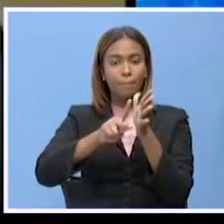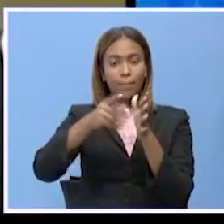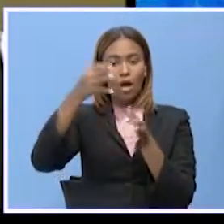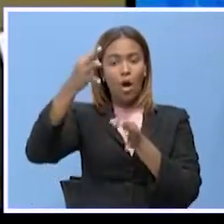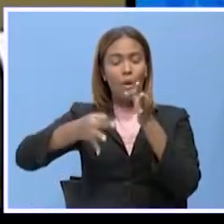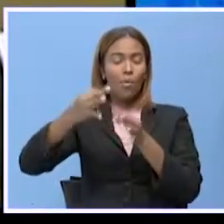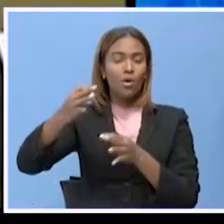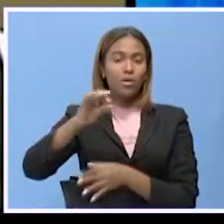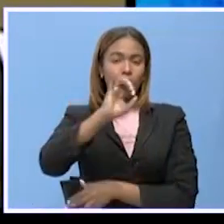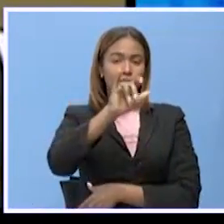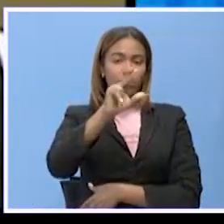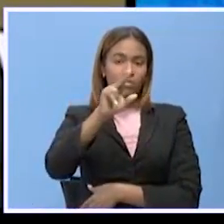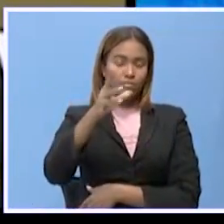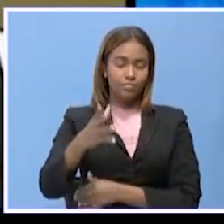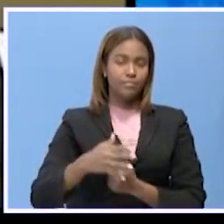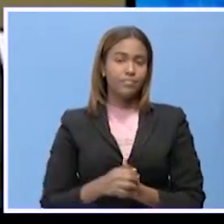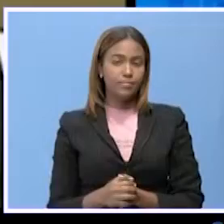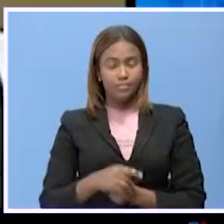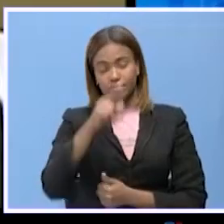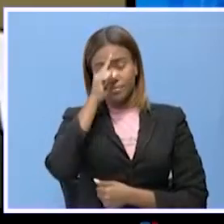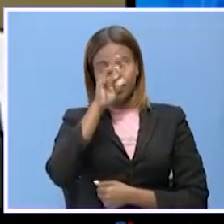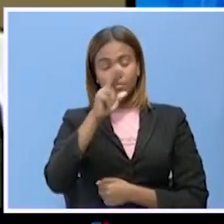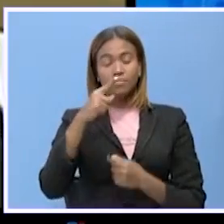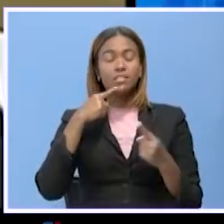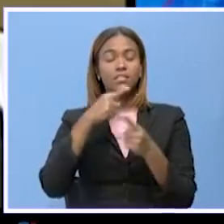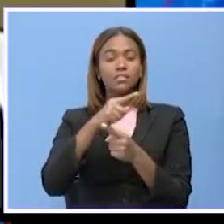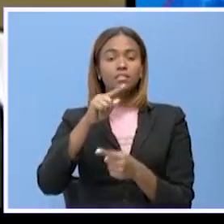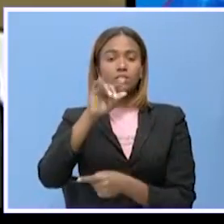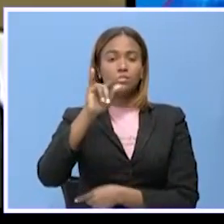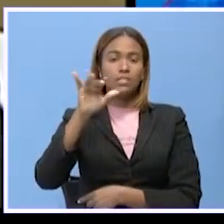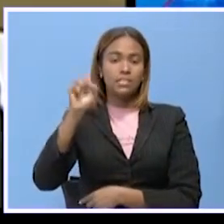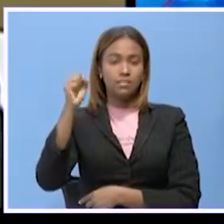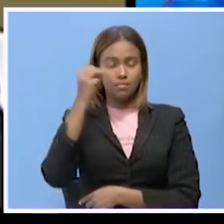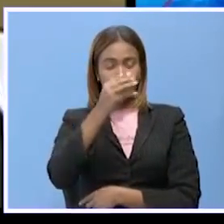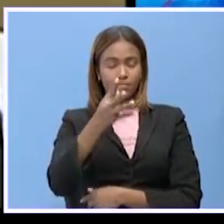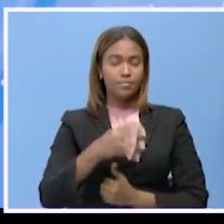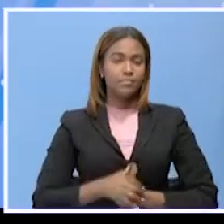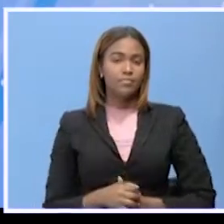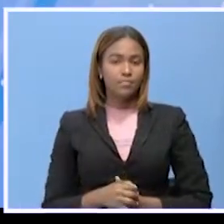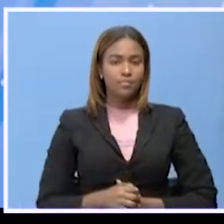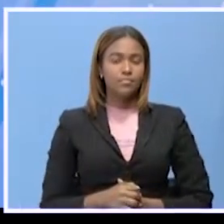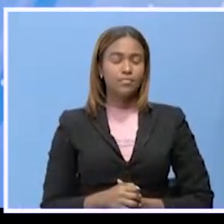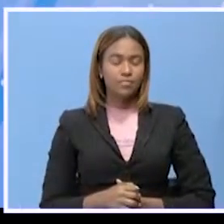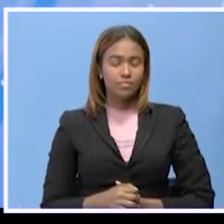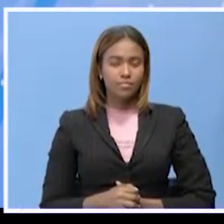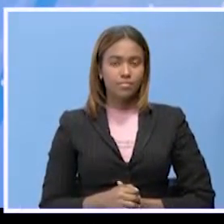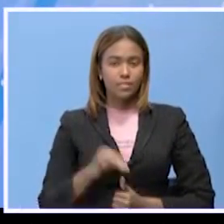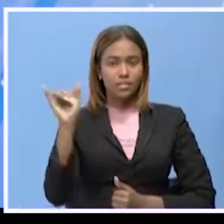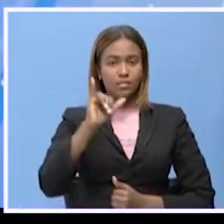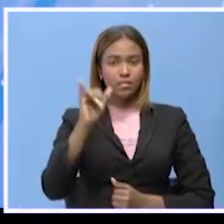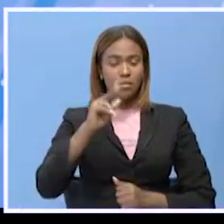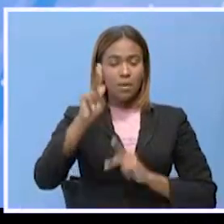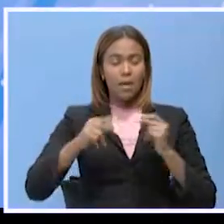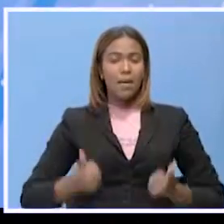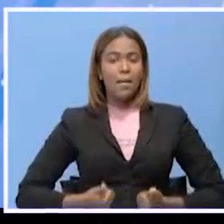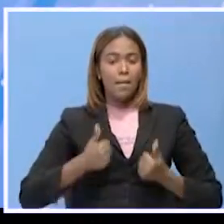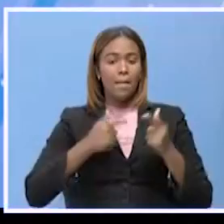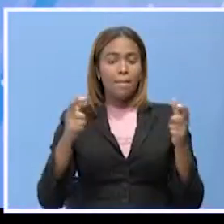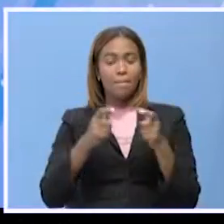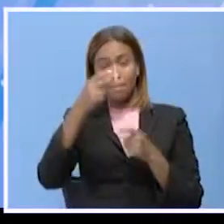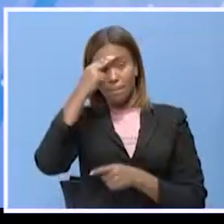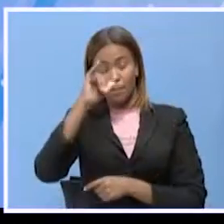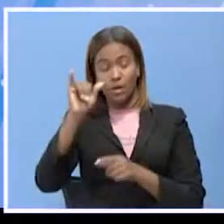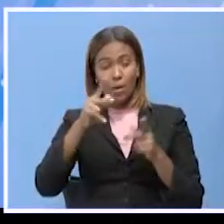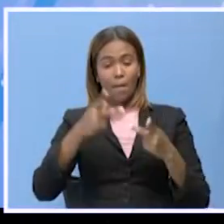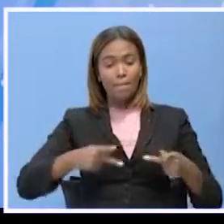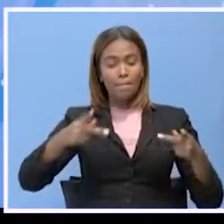catedrático Junior Ramírez. Para 4RD Noticias, Yuberkis Guante. En tanto que residentes en el pequeño Haití y